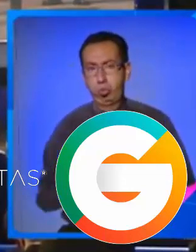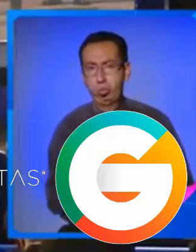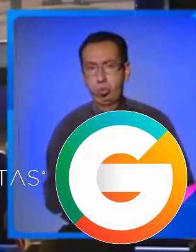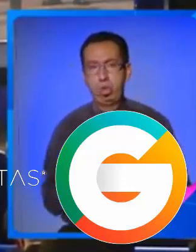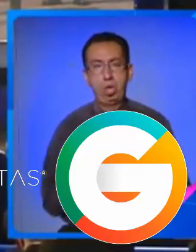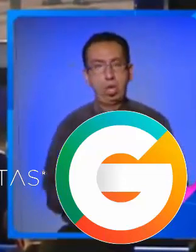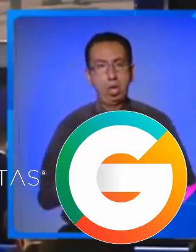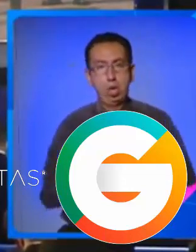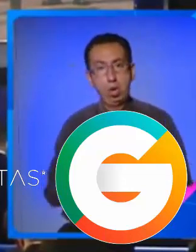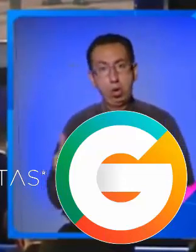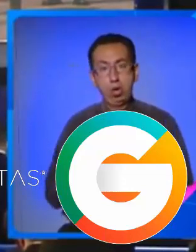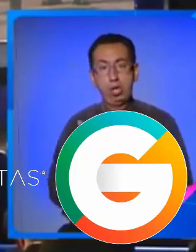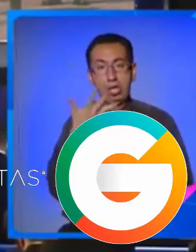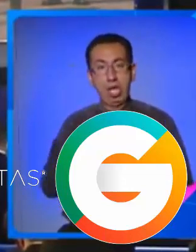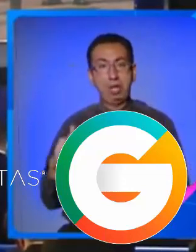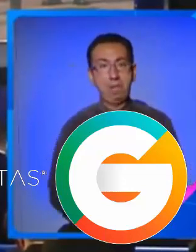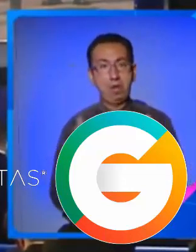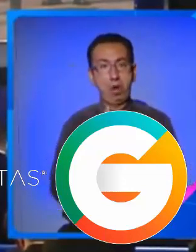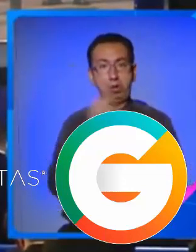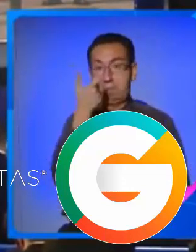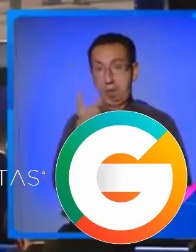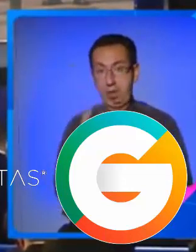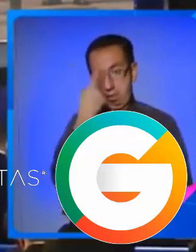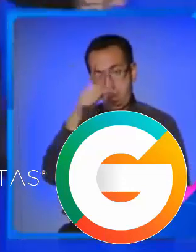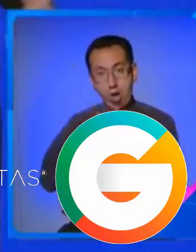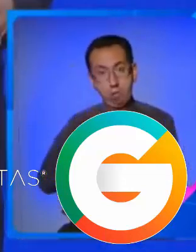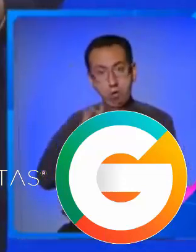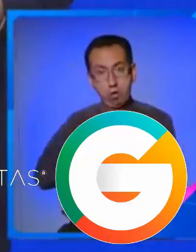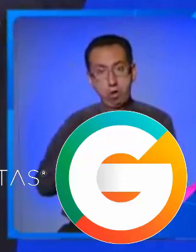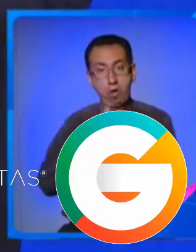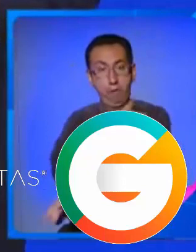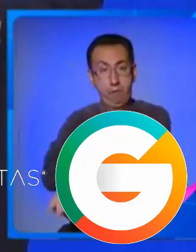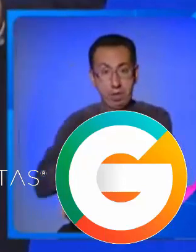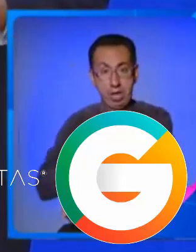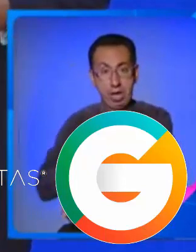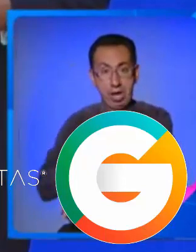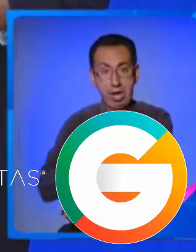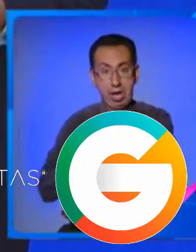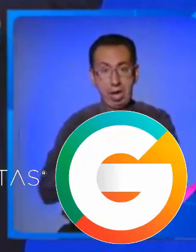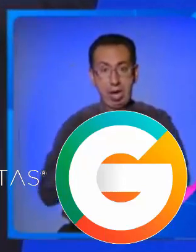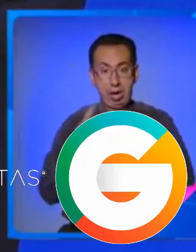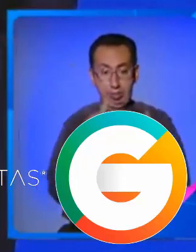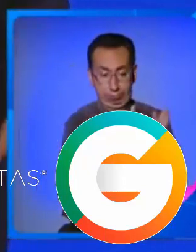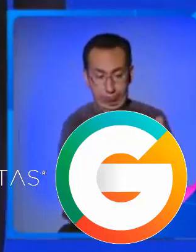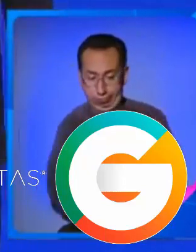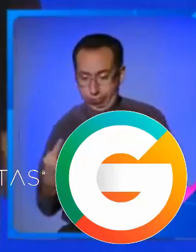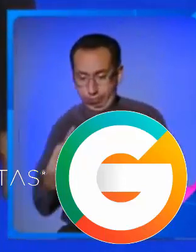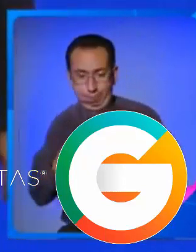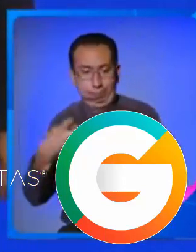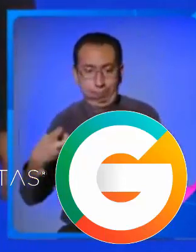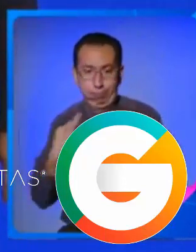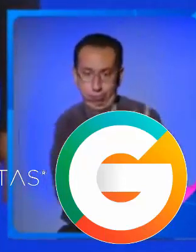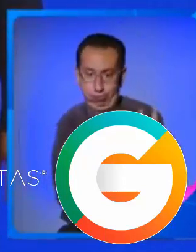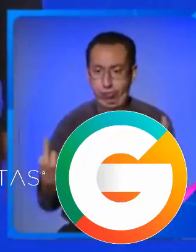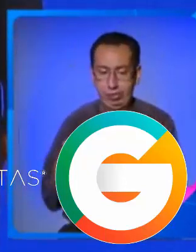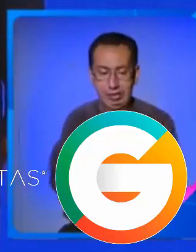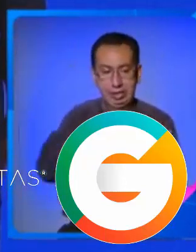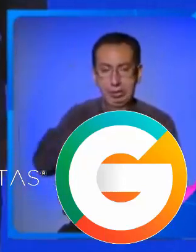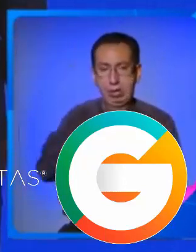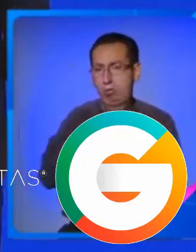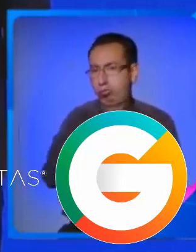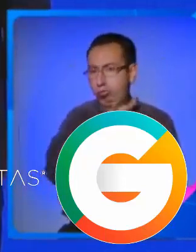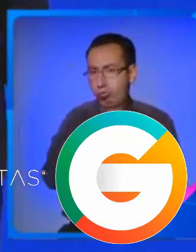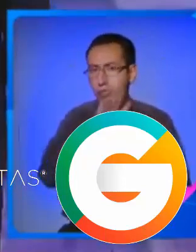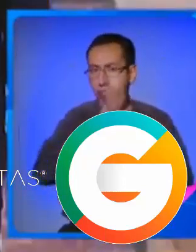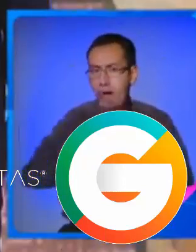un fondo de 10 millones de pesos en apoyo de las familias de los desaparecidos. Nuestra prioridad ha sido y